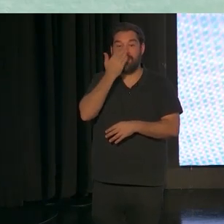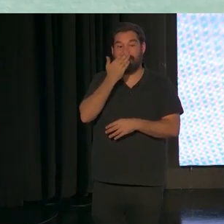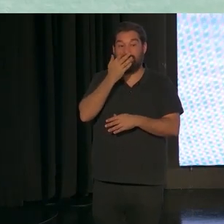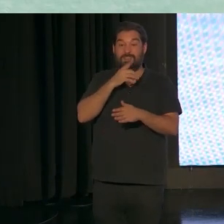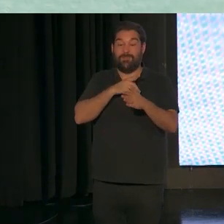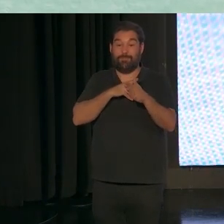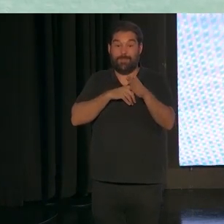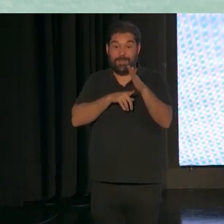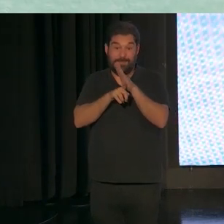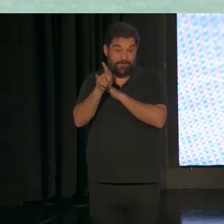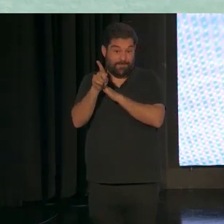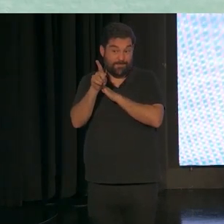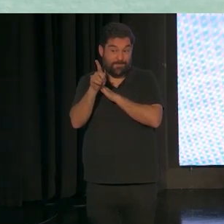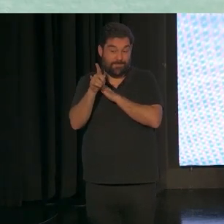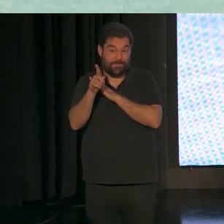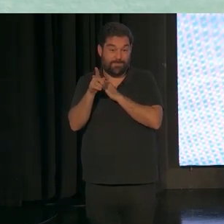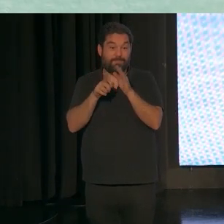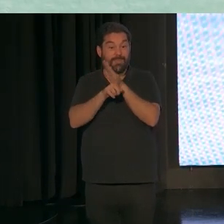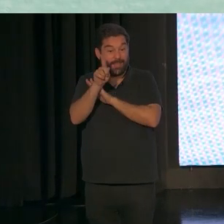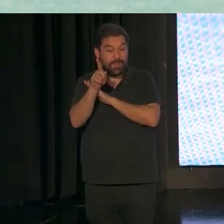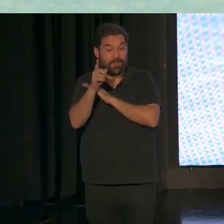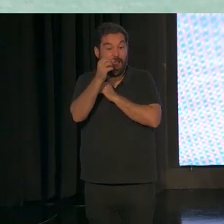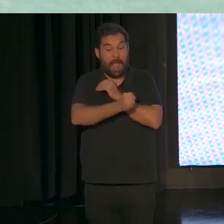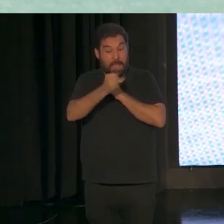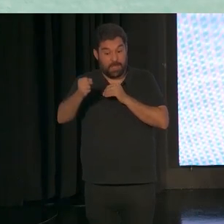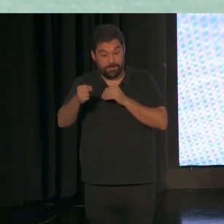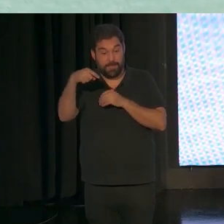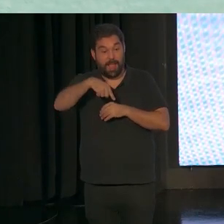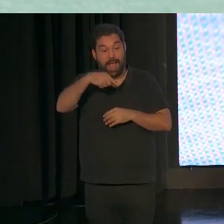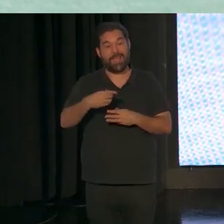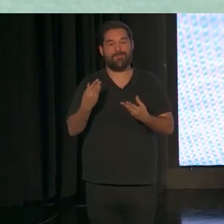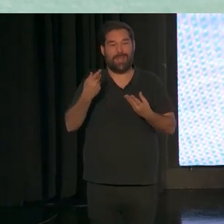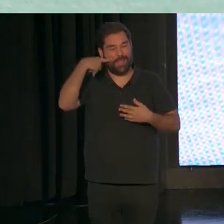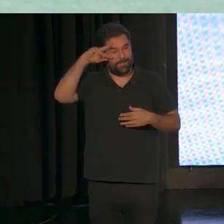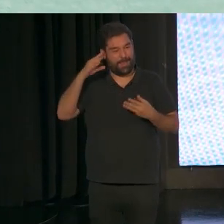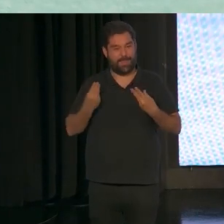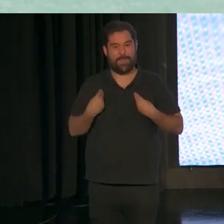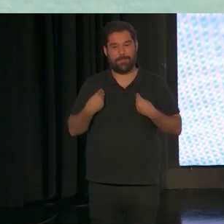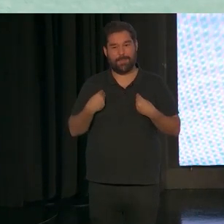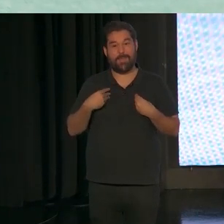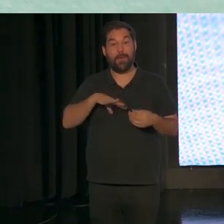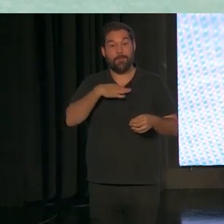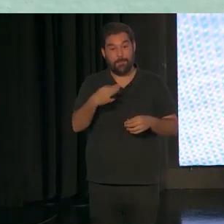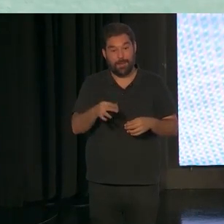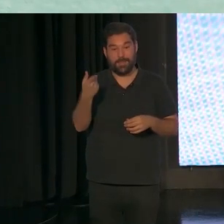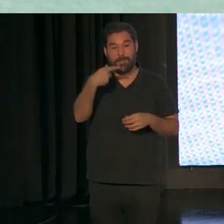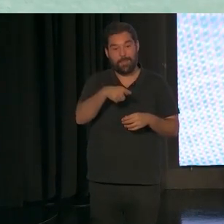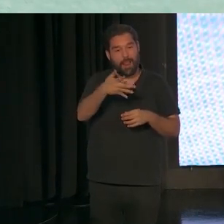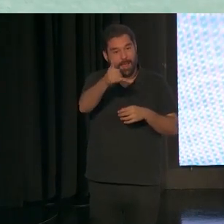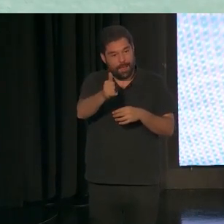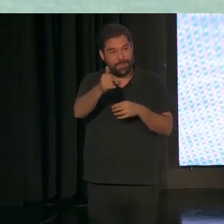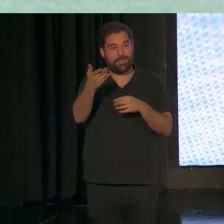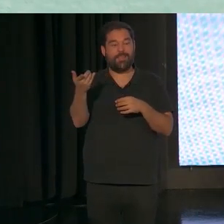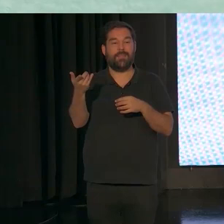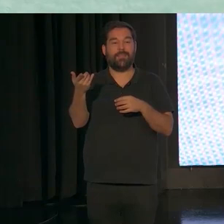desarrollo a una escuela infantil tiene puede tener la vivencia y en muchos casos la tiene